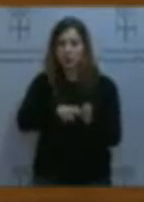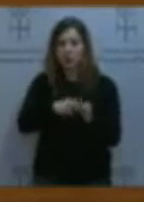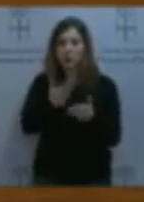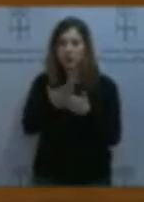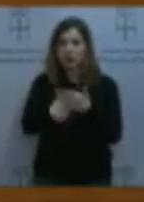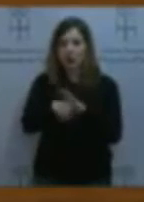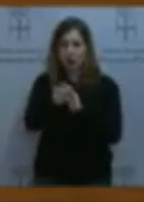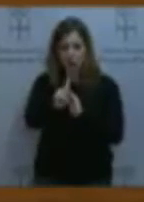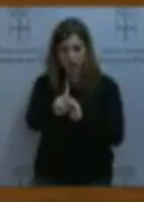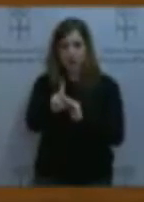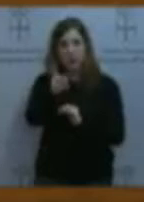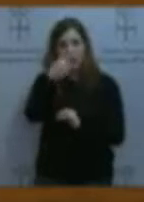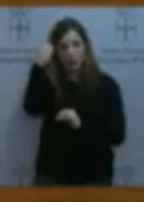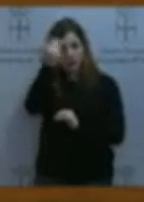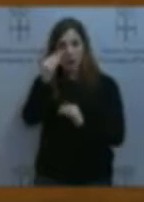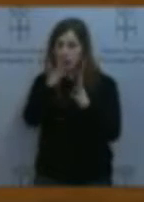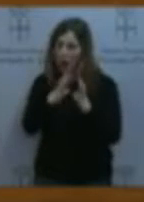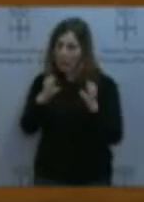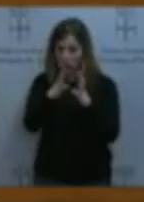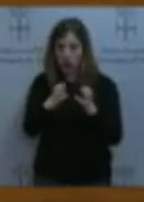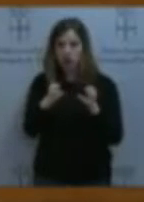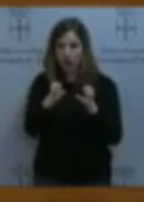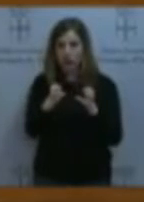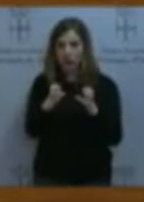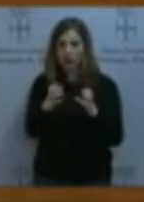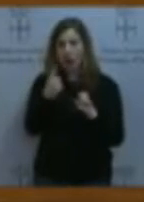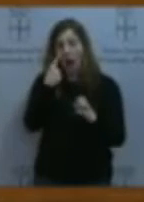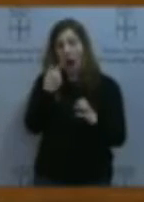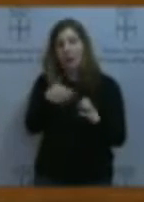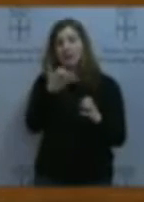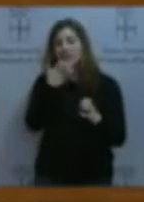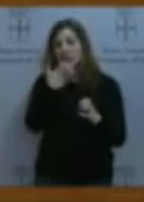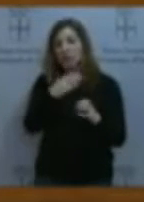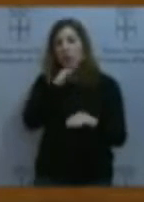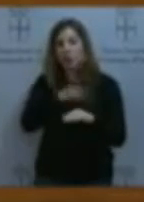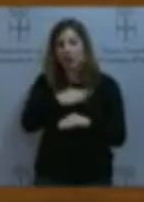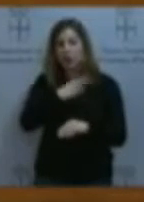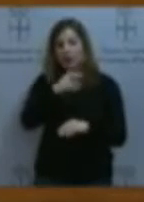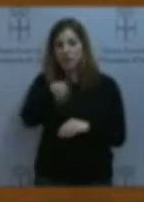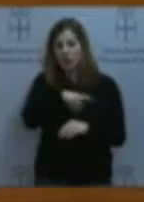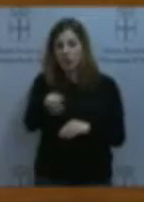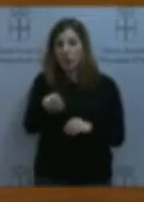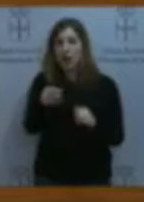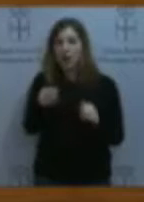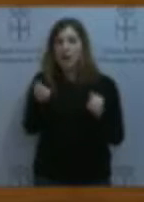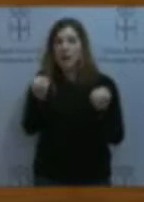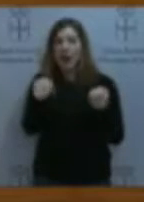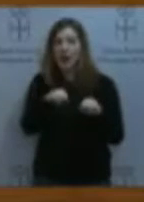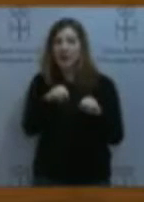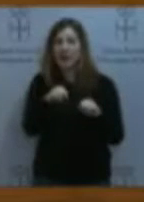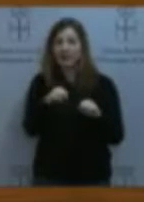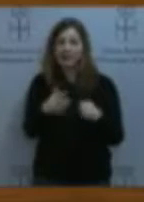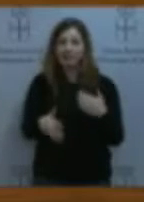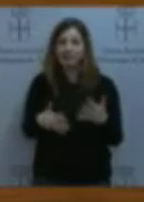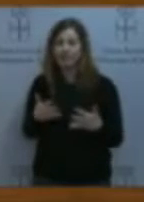ambiciosa y veremos si se puede cumplir, aunque no me queda exactamente claro qué quieren decir